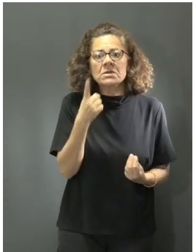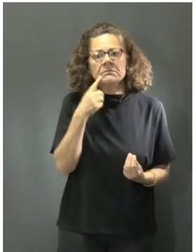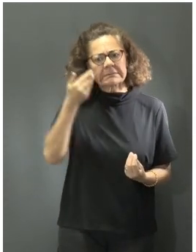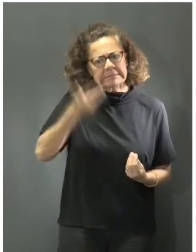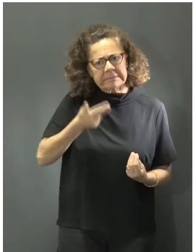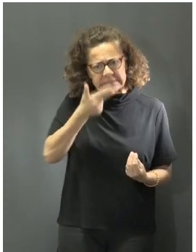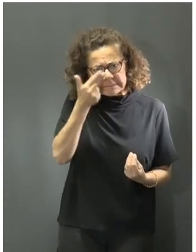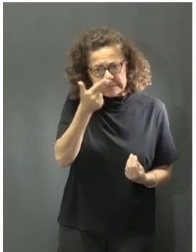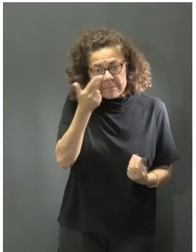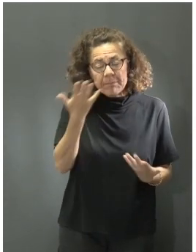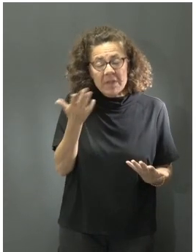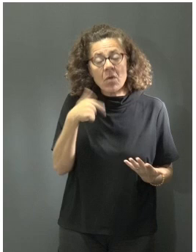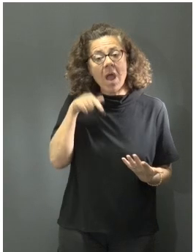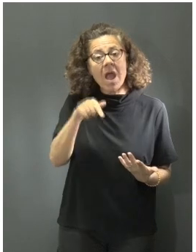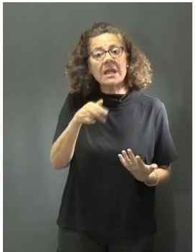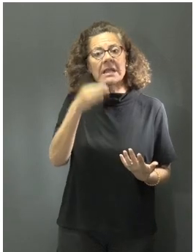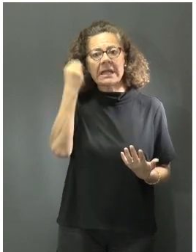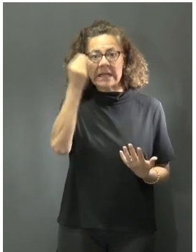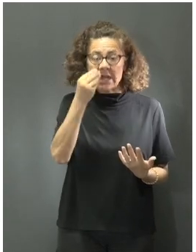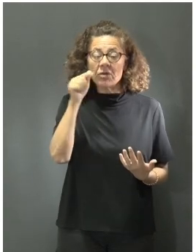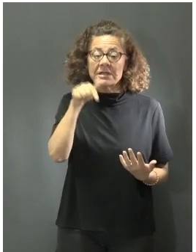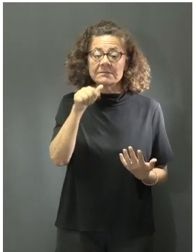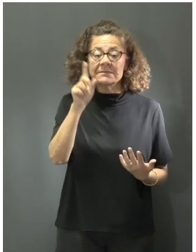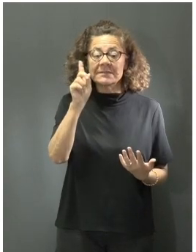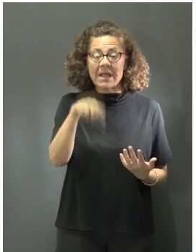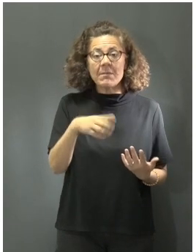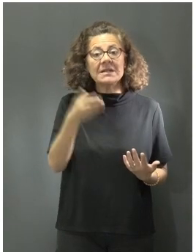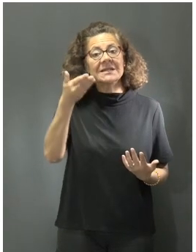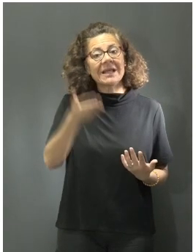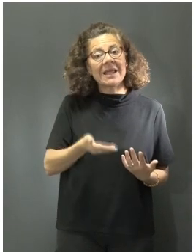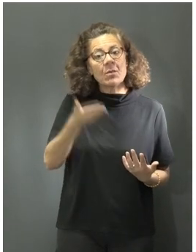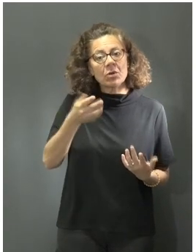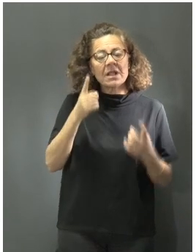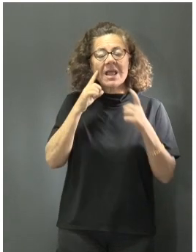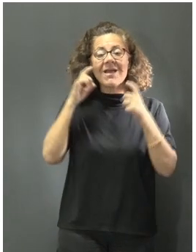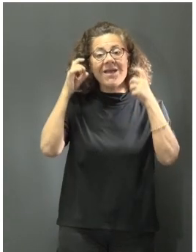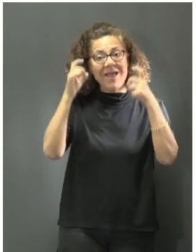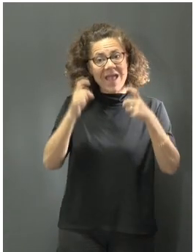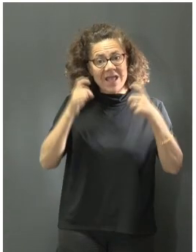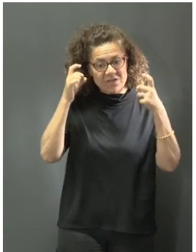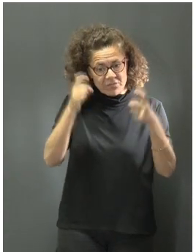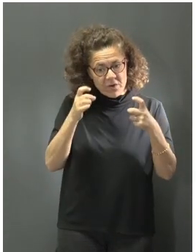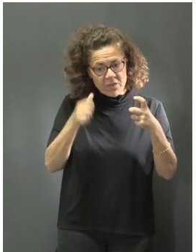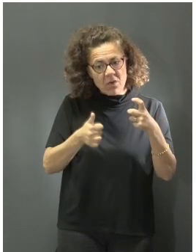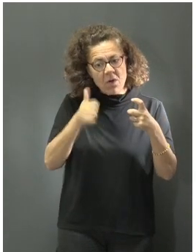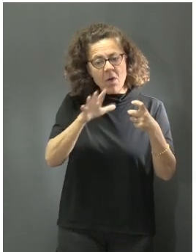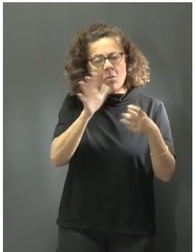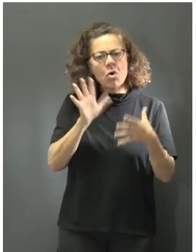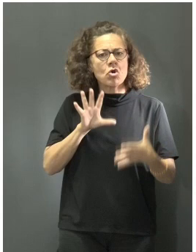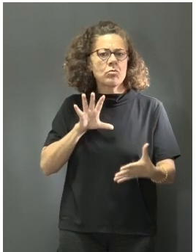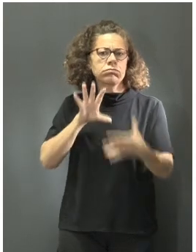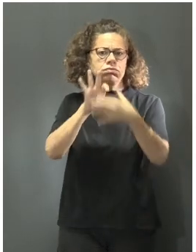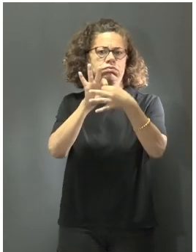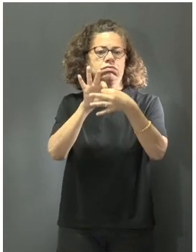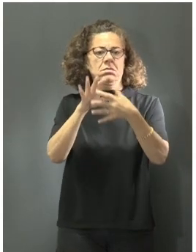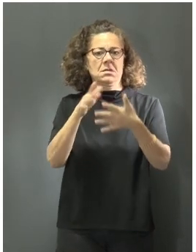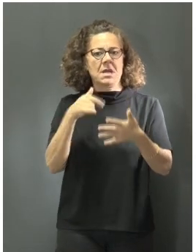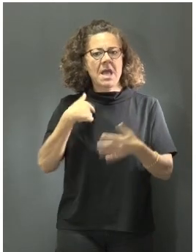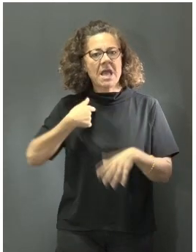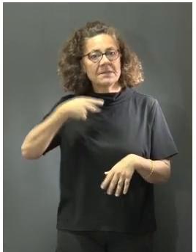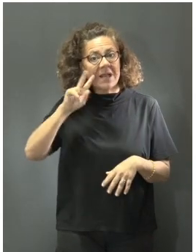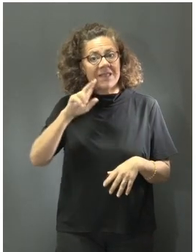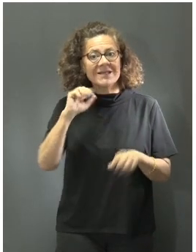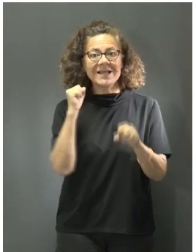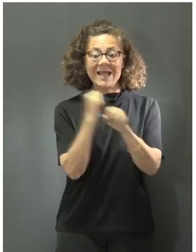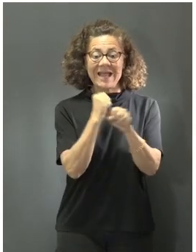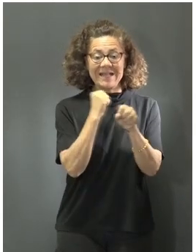ahí, bueno, pues creo que sí que también sería importante hacer un esfuerzo más de conectar las experiencias y los trabajos